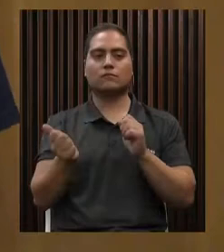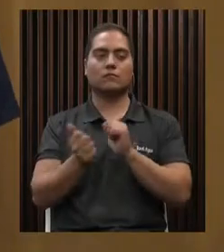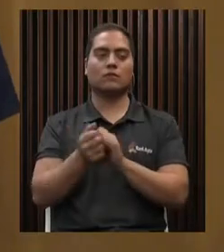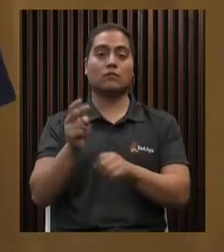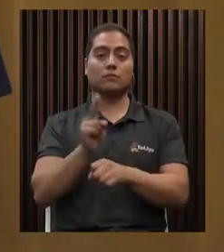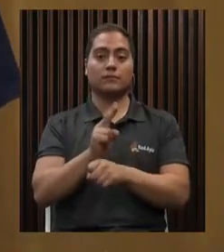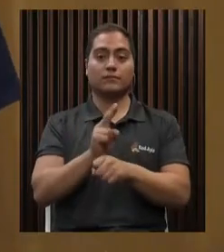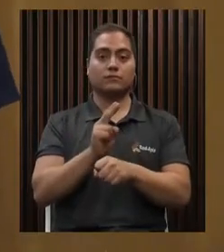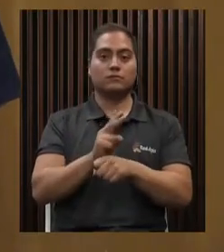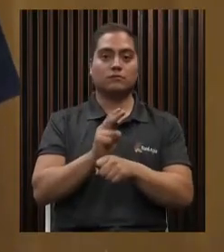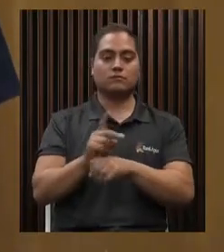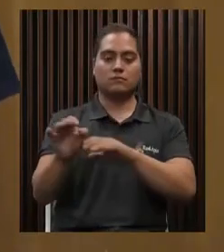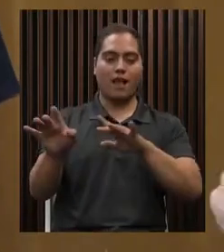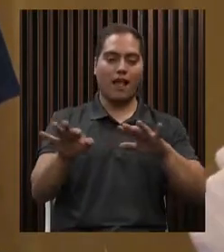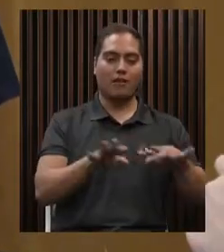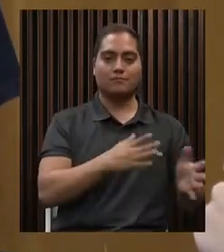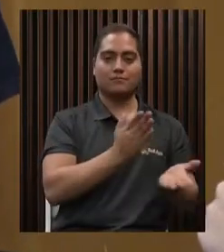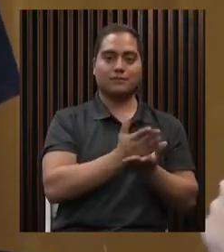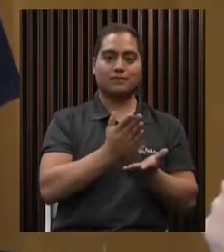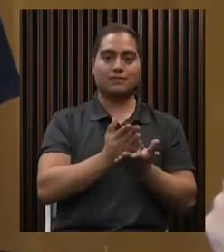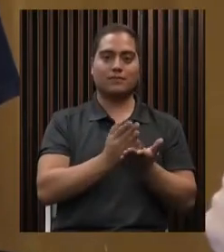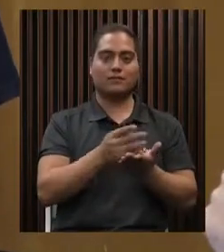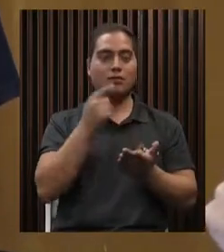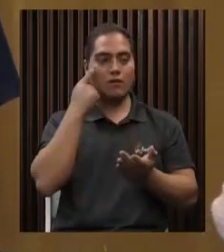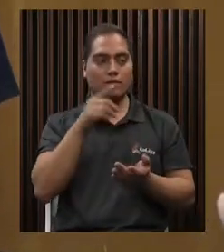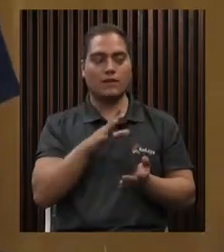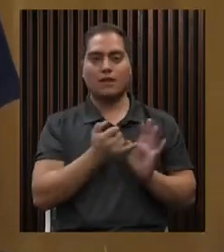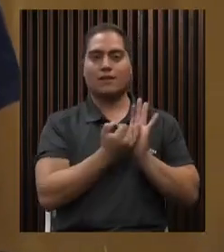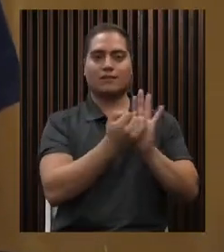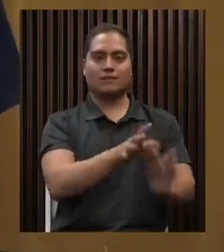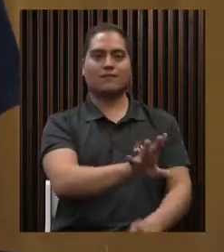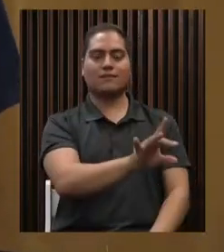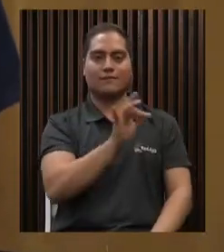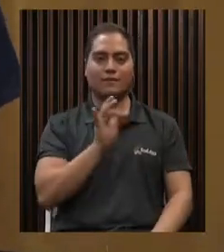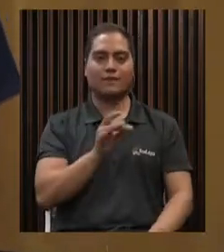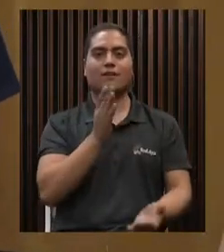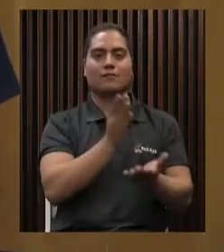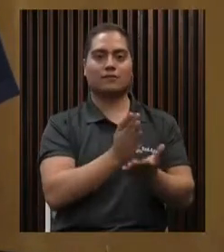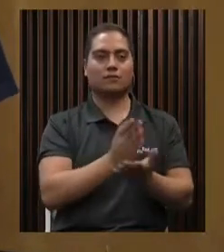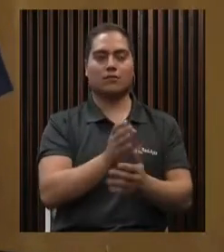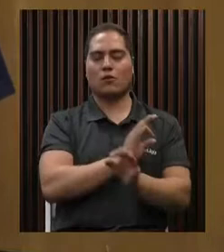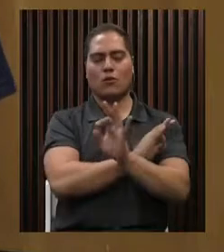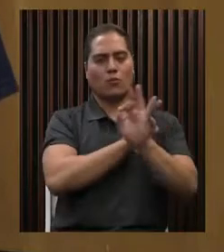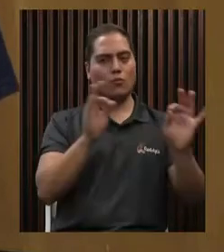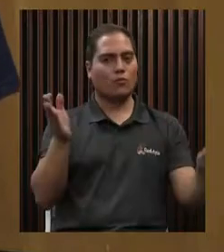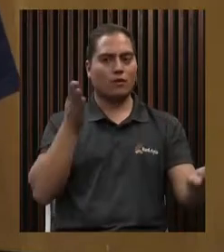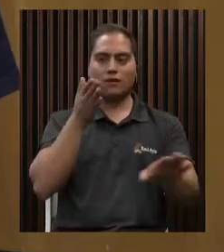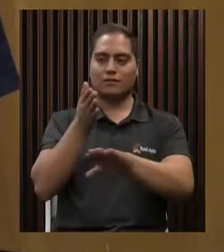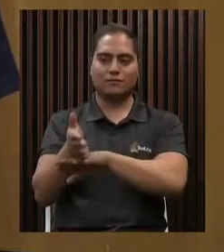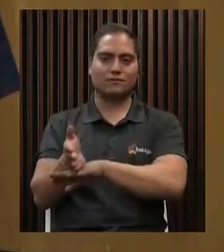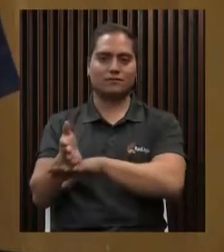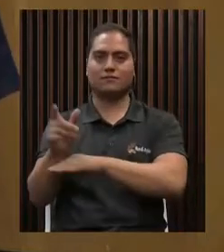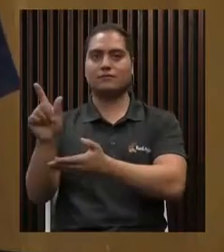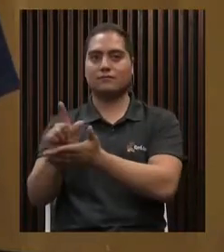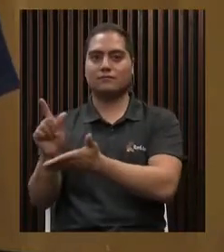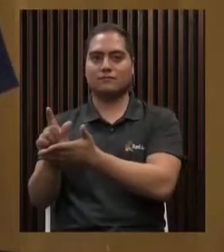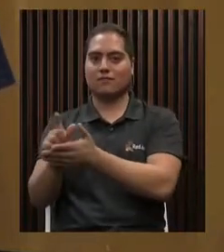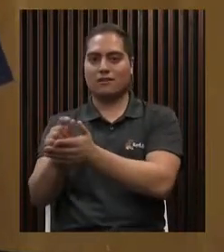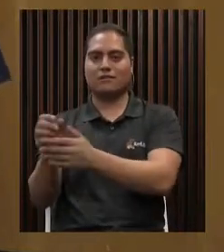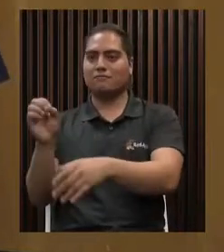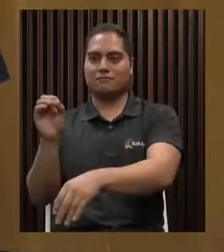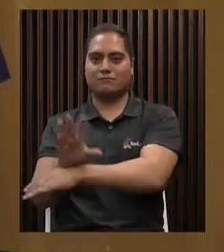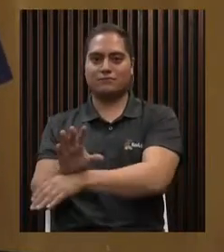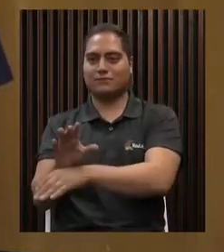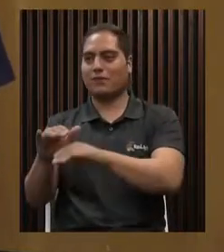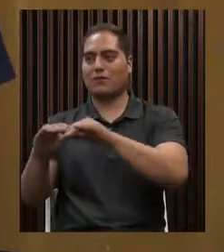estudiantes de colegios para identificar a colegios que tuviesen o que nunca hubiesen visitado algún tipo de escenario como este o que no